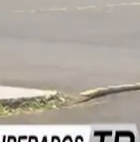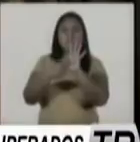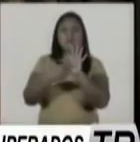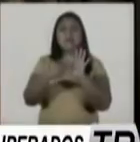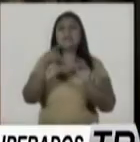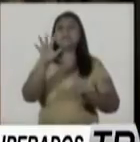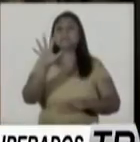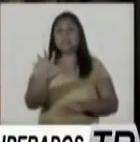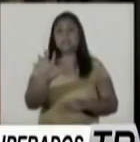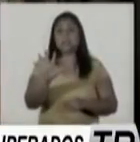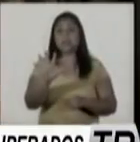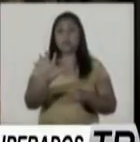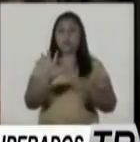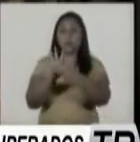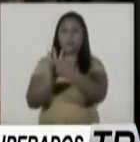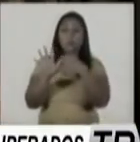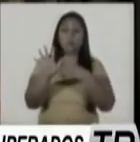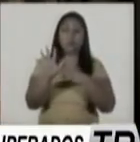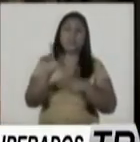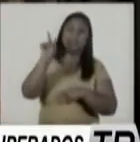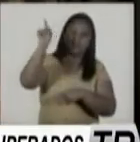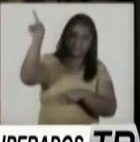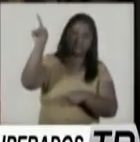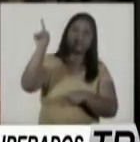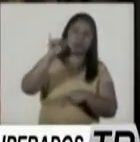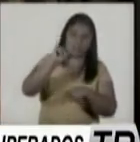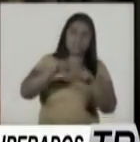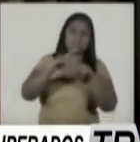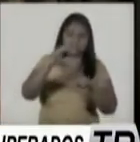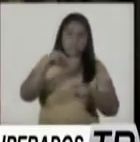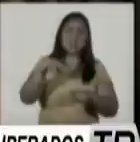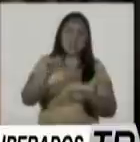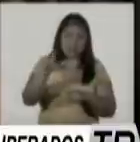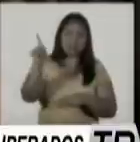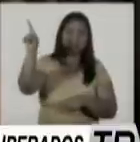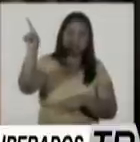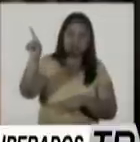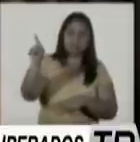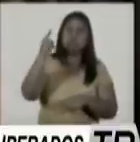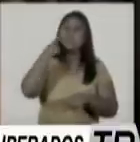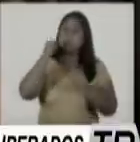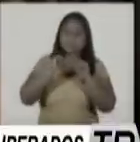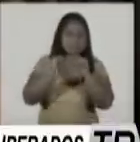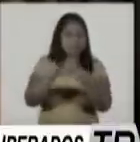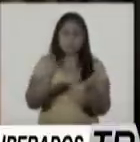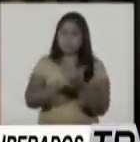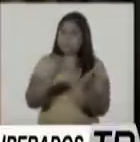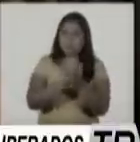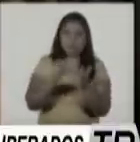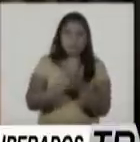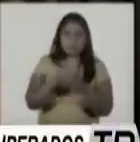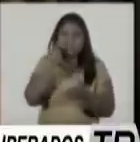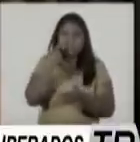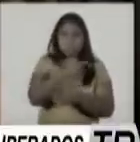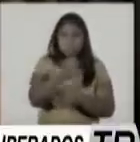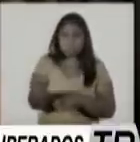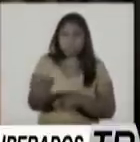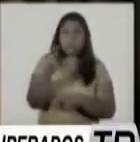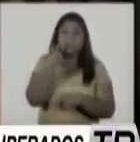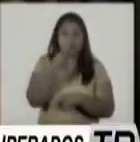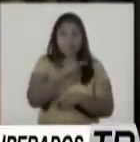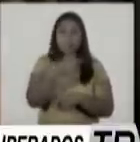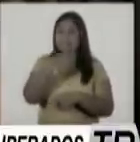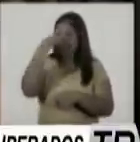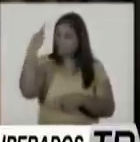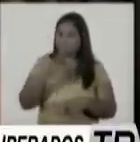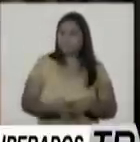reflejados, 5 de ellos provienen de la aldea Ixcanal. Seguimos sacando muestras y no descansaremos hasta